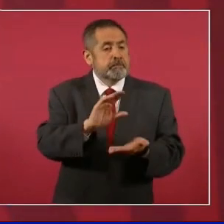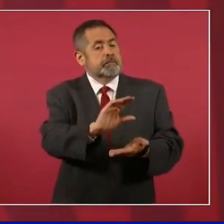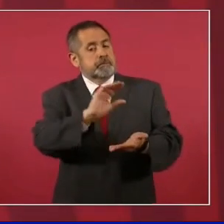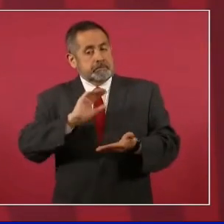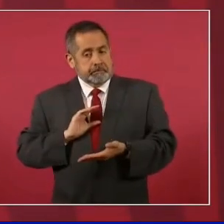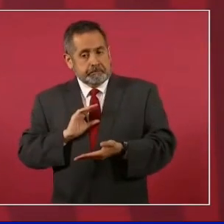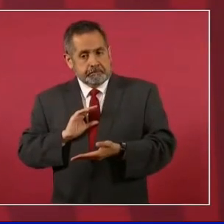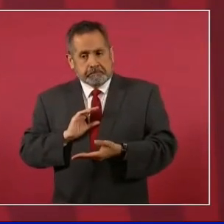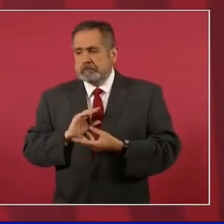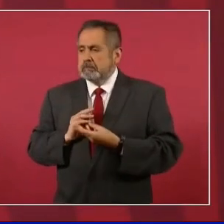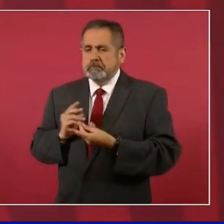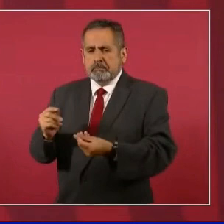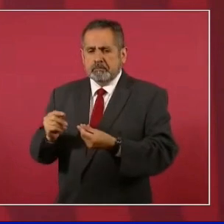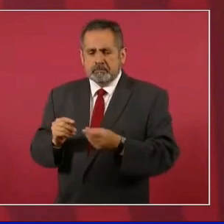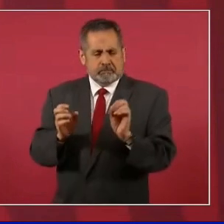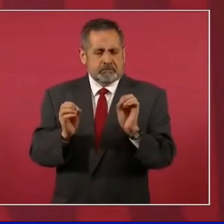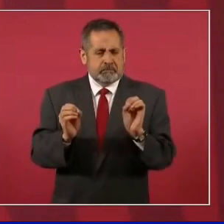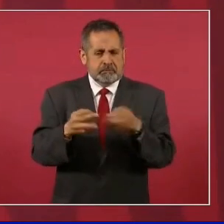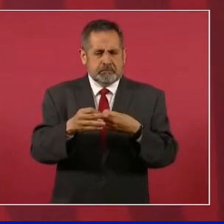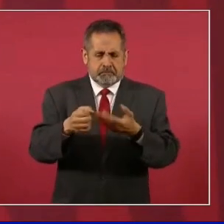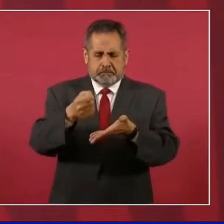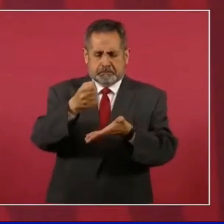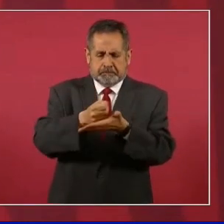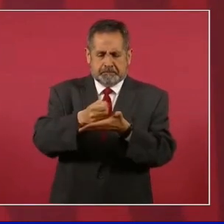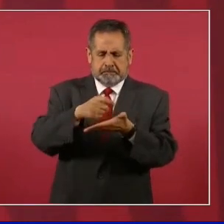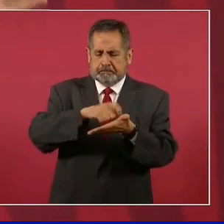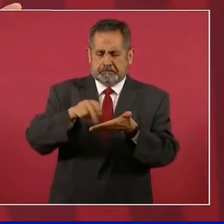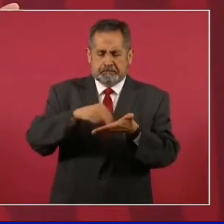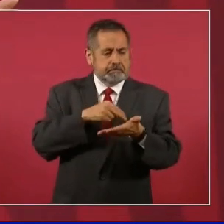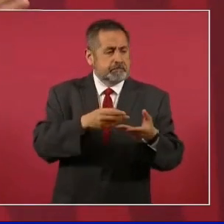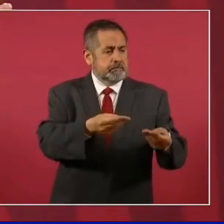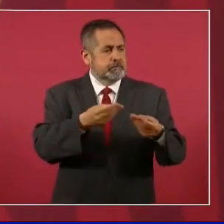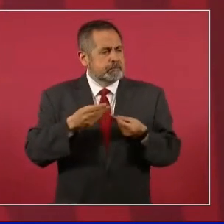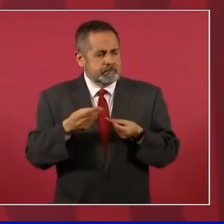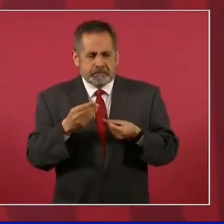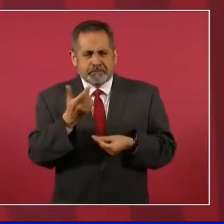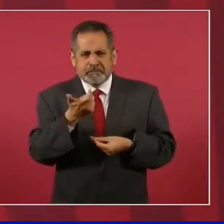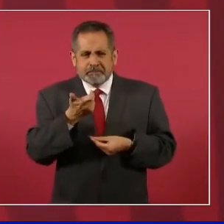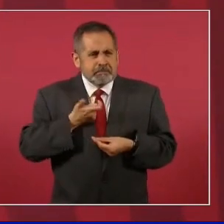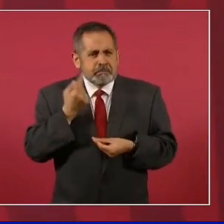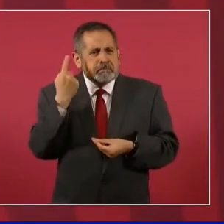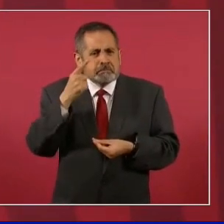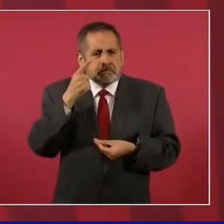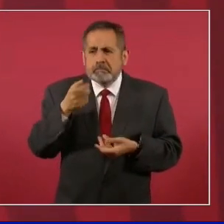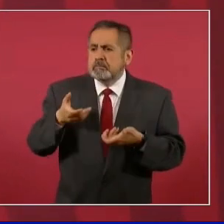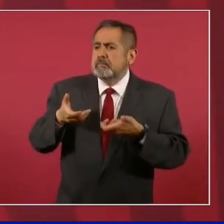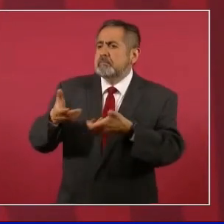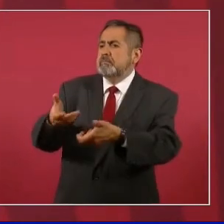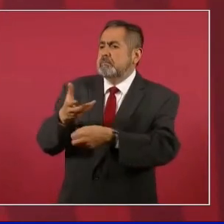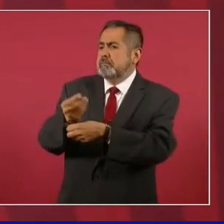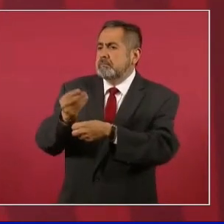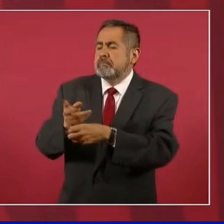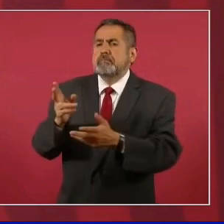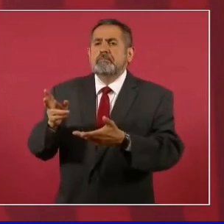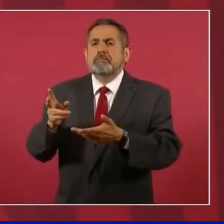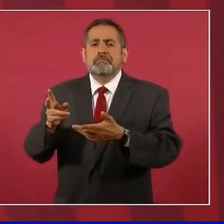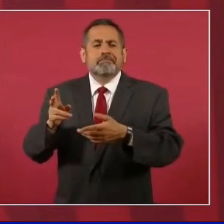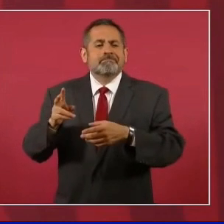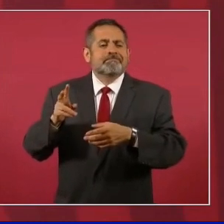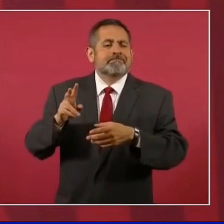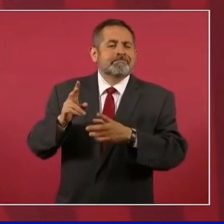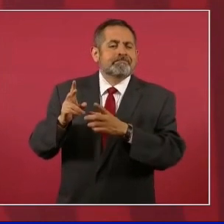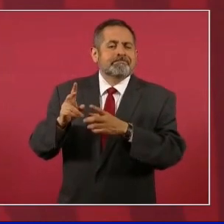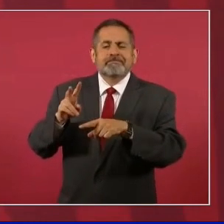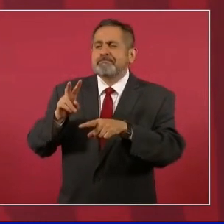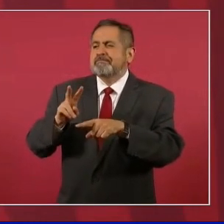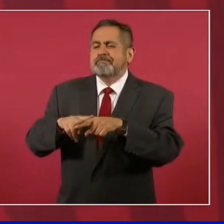en un oficio de autorización para hacer calles, unidades deportivas